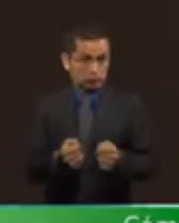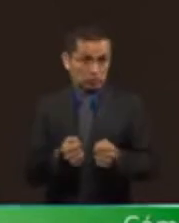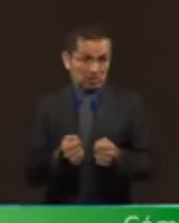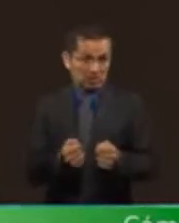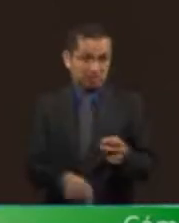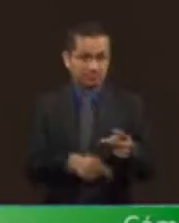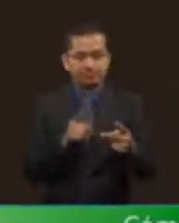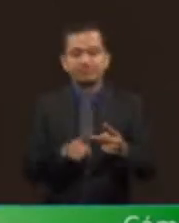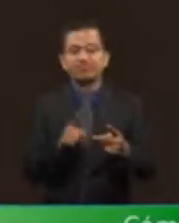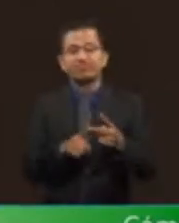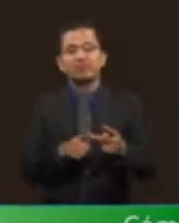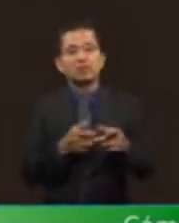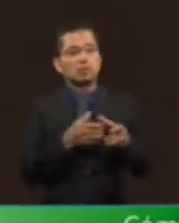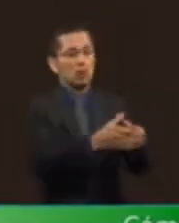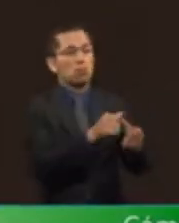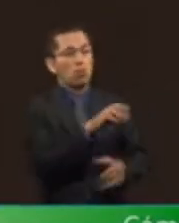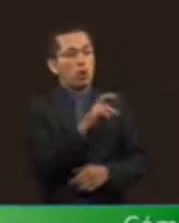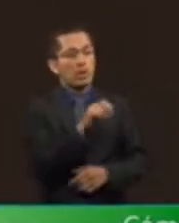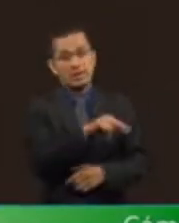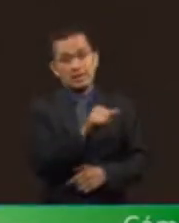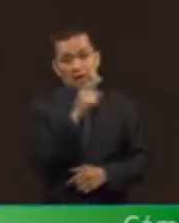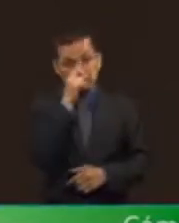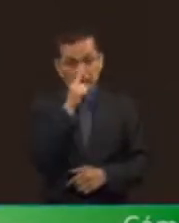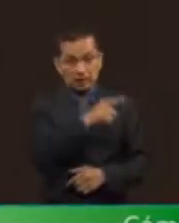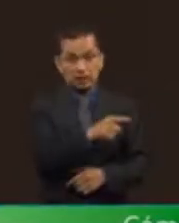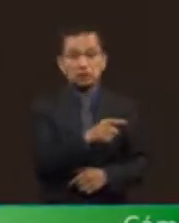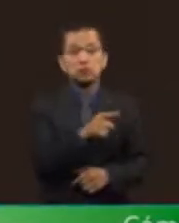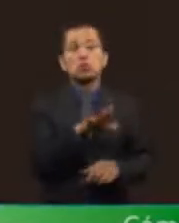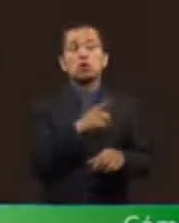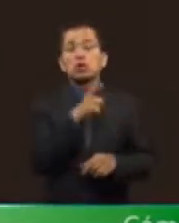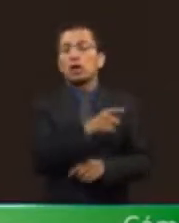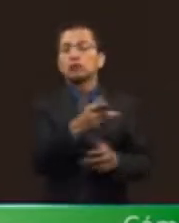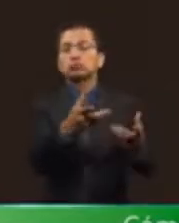otro, Morena, seguramente por el trumpismo